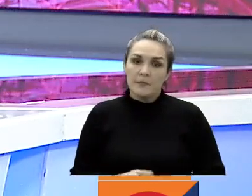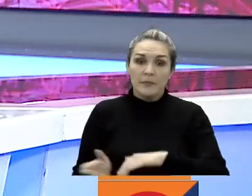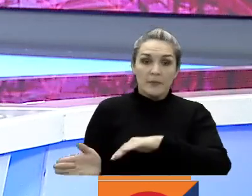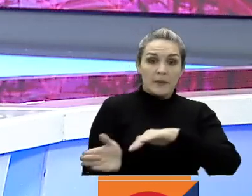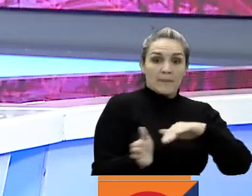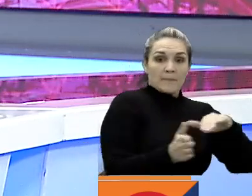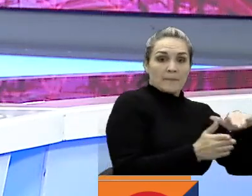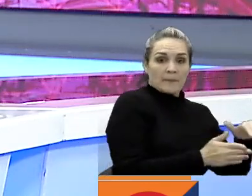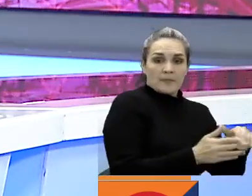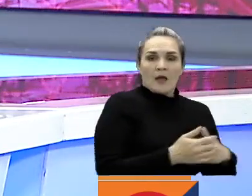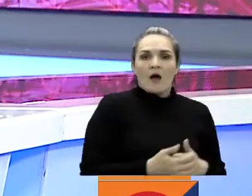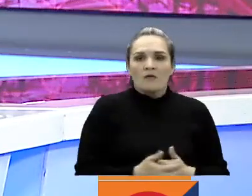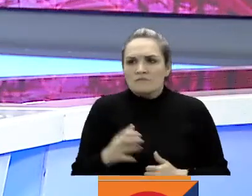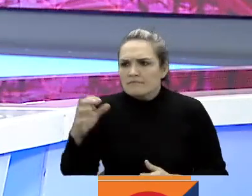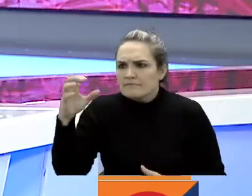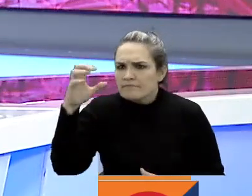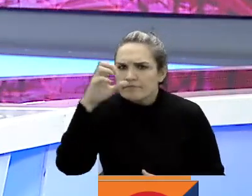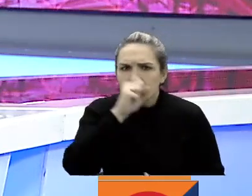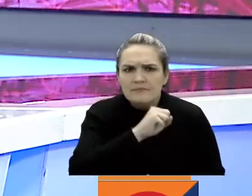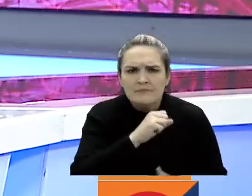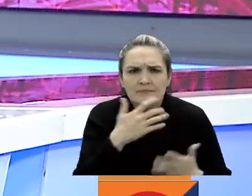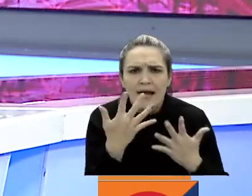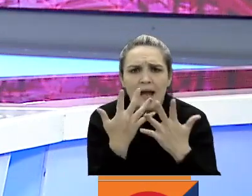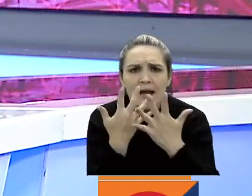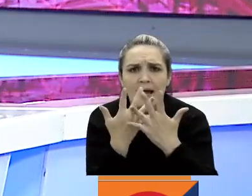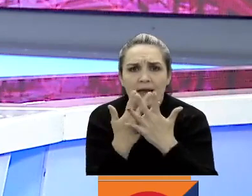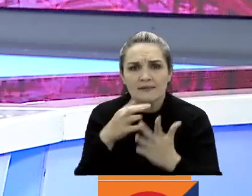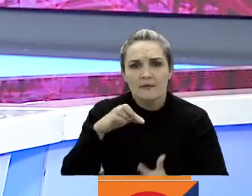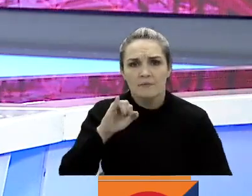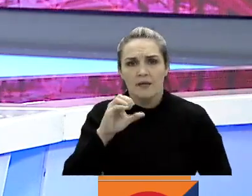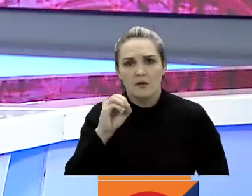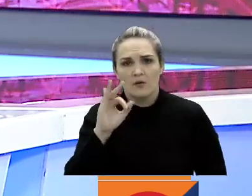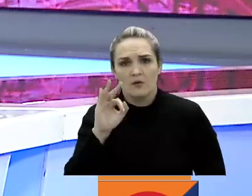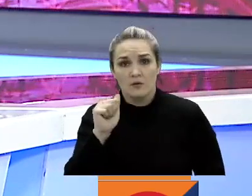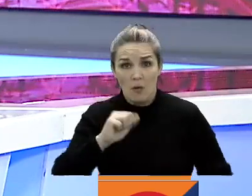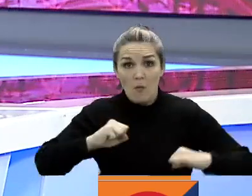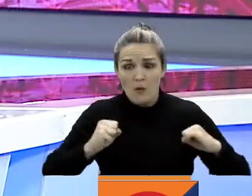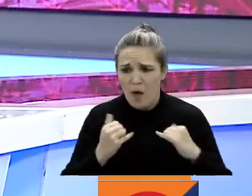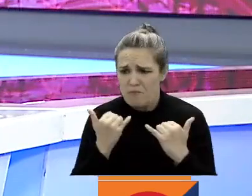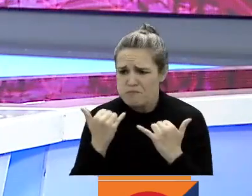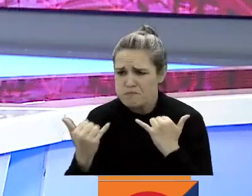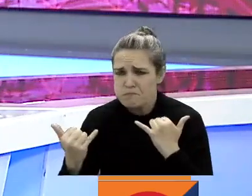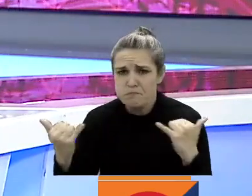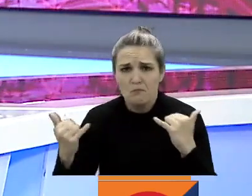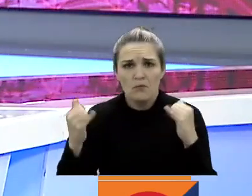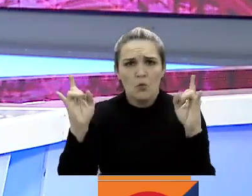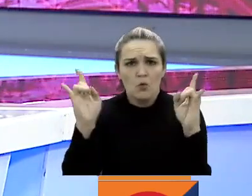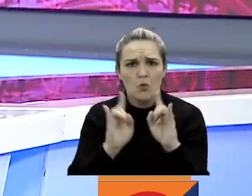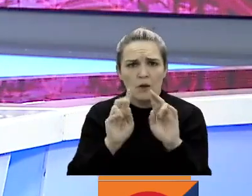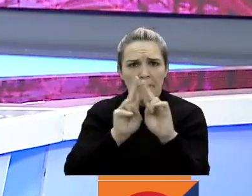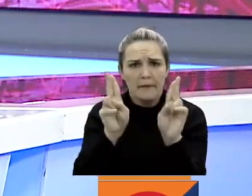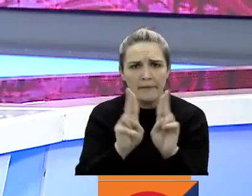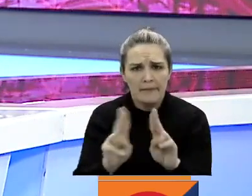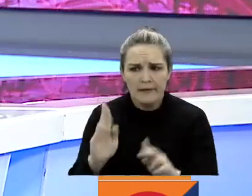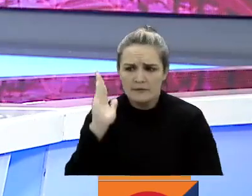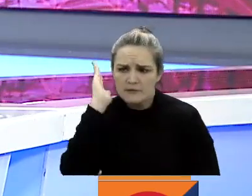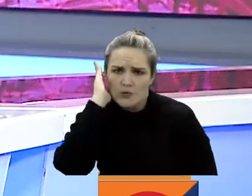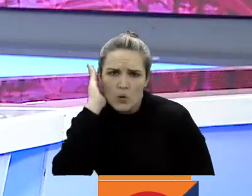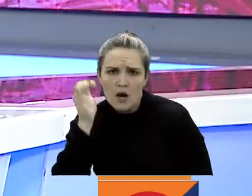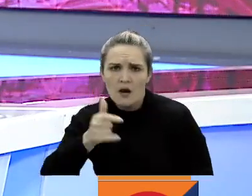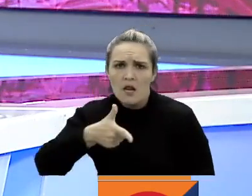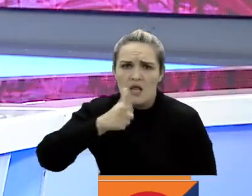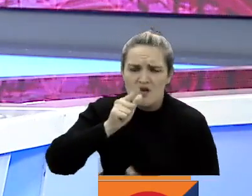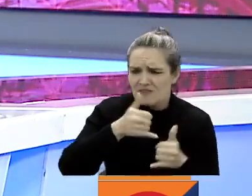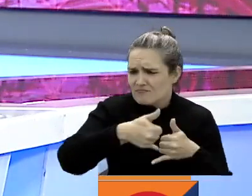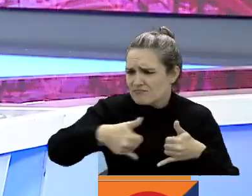Botellas de licor, celulares, módems, entre otros elementos, fueron incautados tras un nuevo operativo en la penitenciaría de La Picota, en Bogotá. El